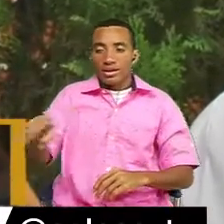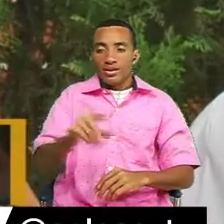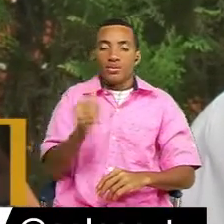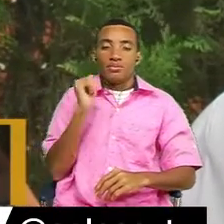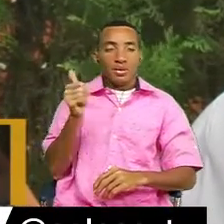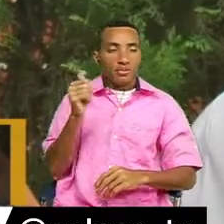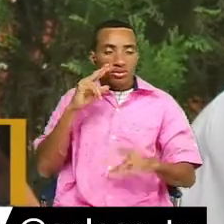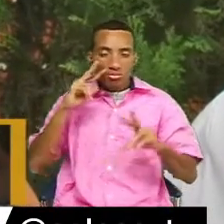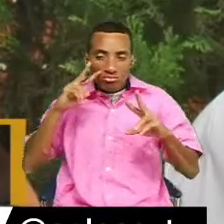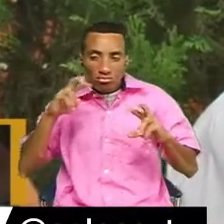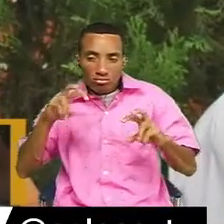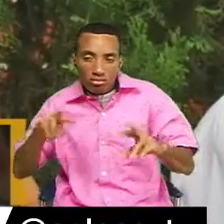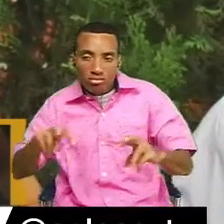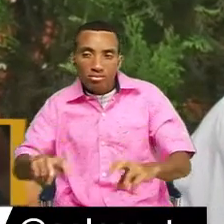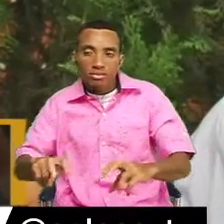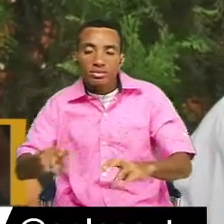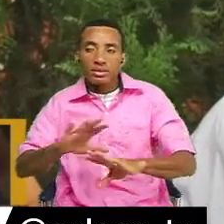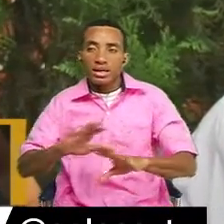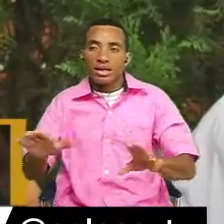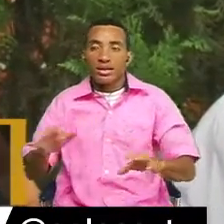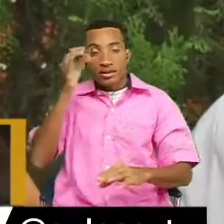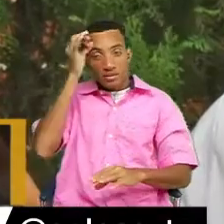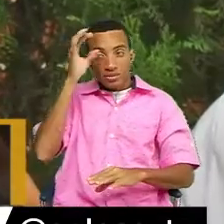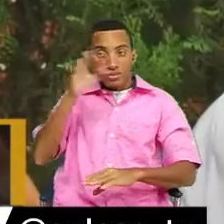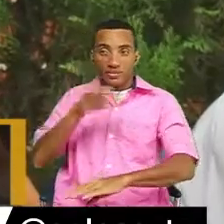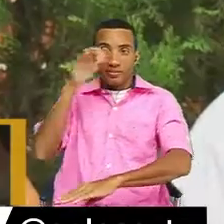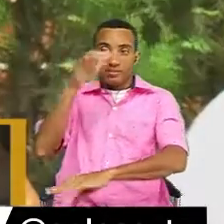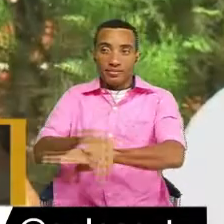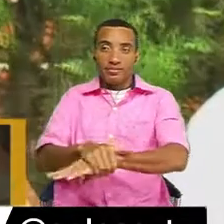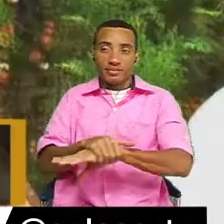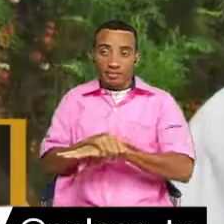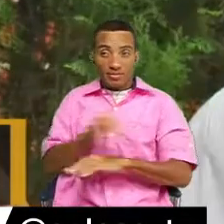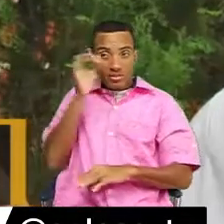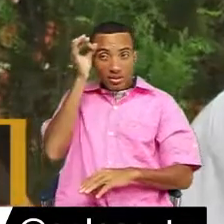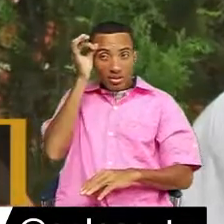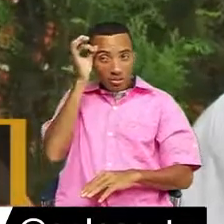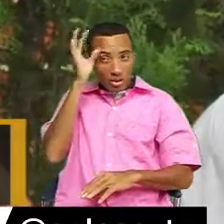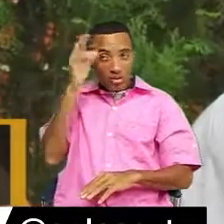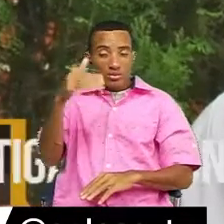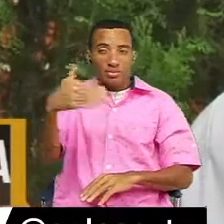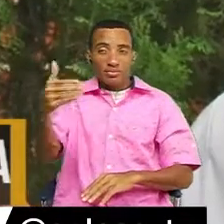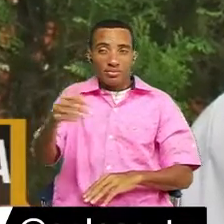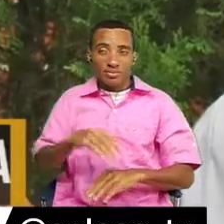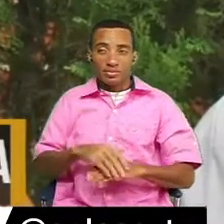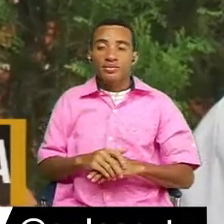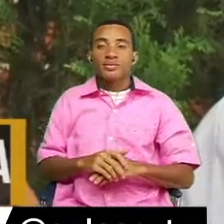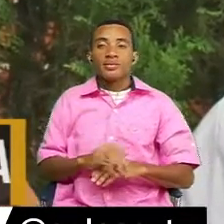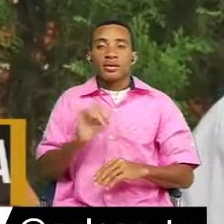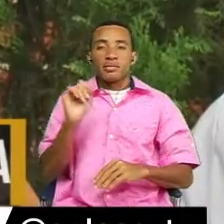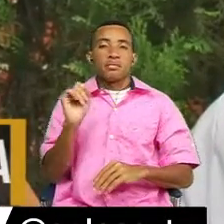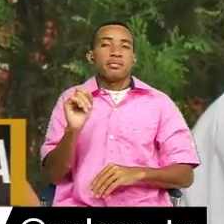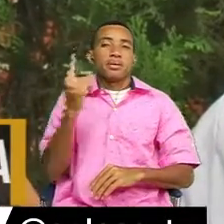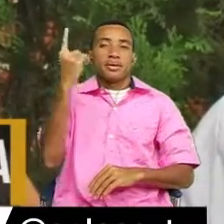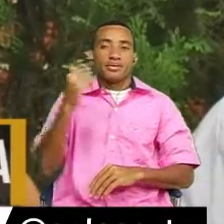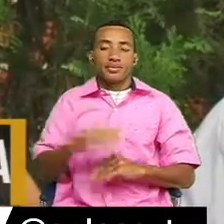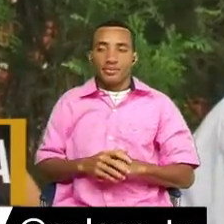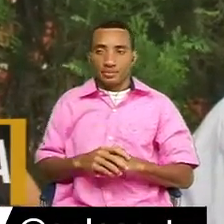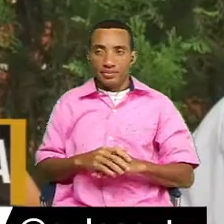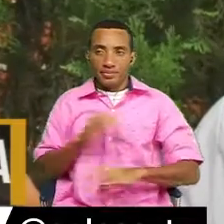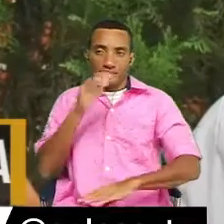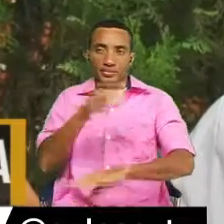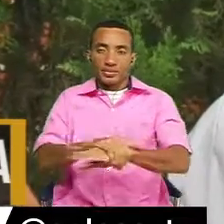la investigación que se está desarrollando, la posible captura que se pueda generar. Sería el primer caso que en estos momentos se dé a la